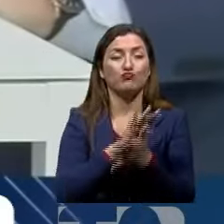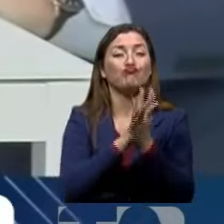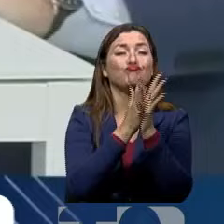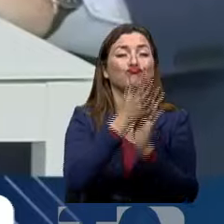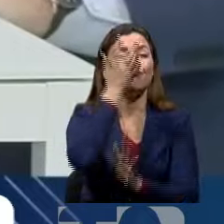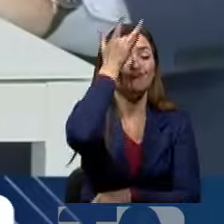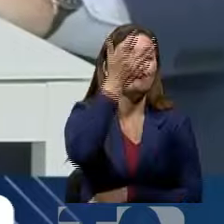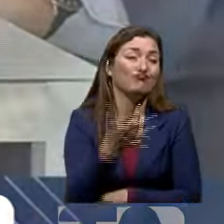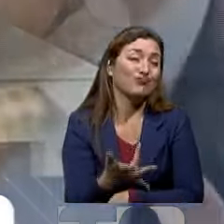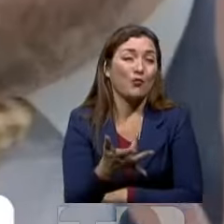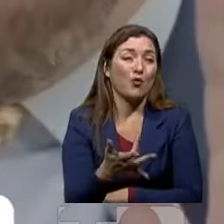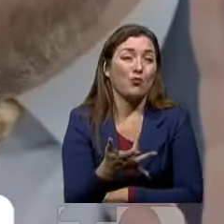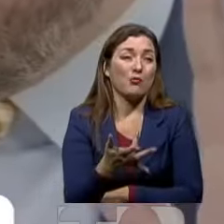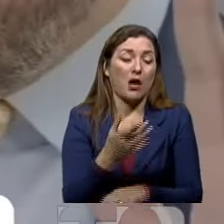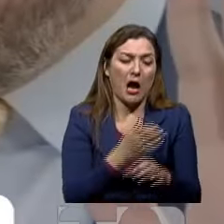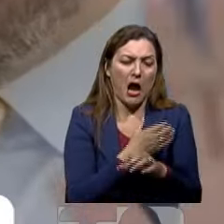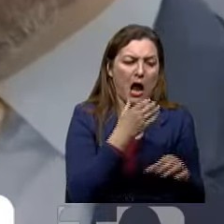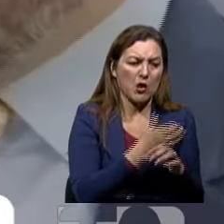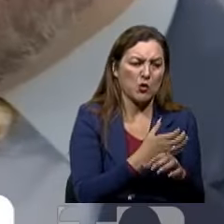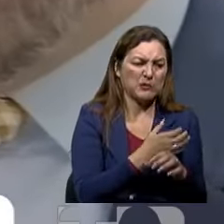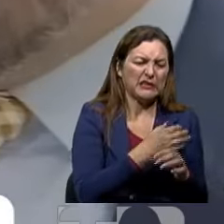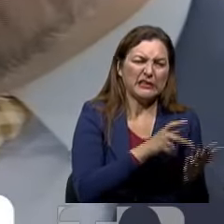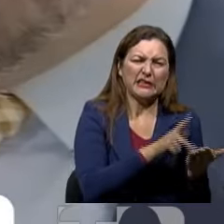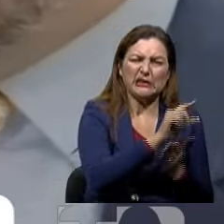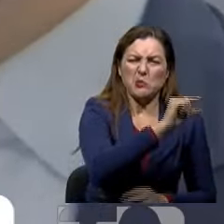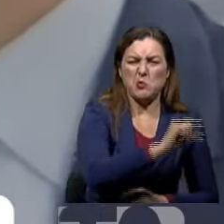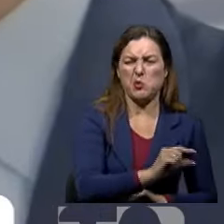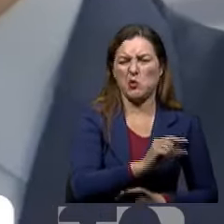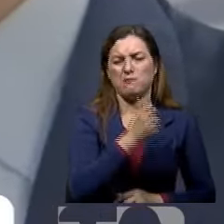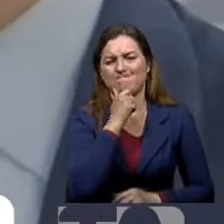Porque tampoco dan los números. Hasta octubre, nosotros de